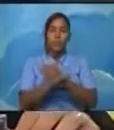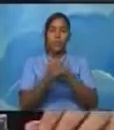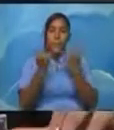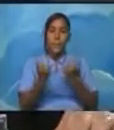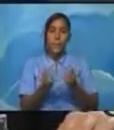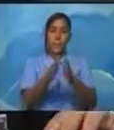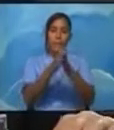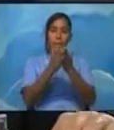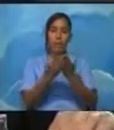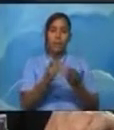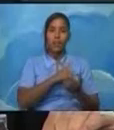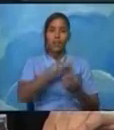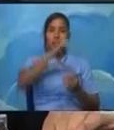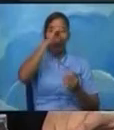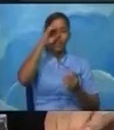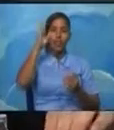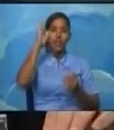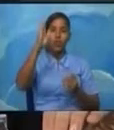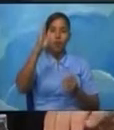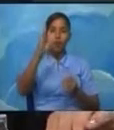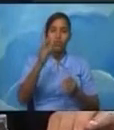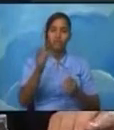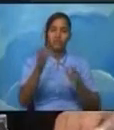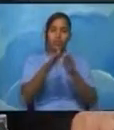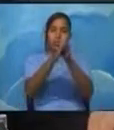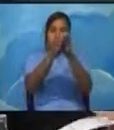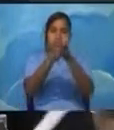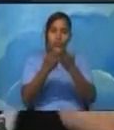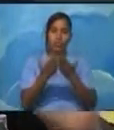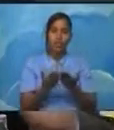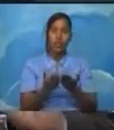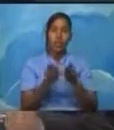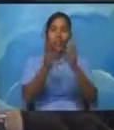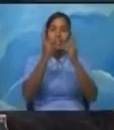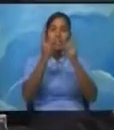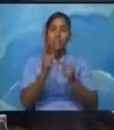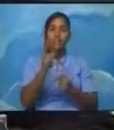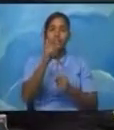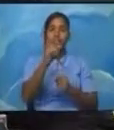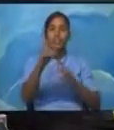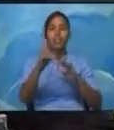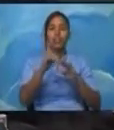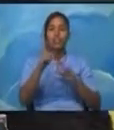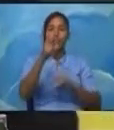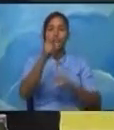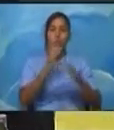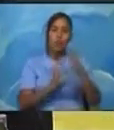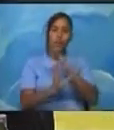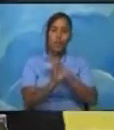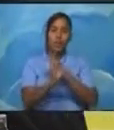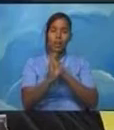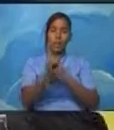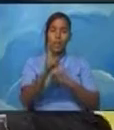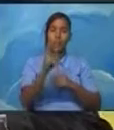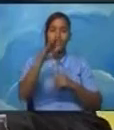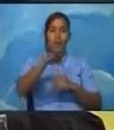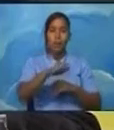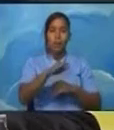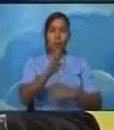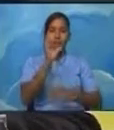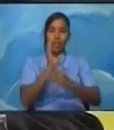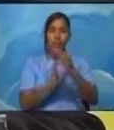la palabra del Señor. Ubique su Biblia, por favor, en Deuteronomio. Estaremos estudiando